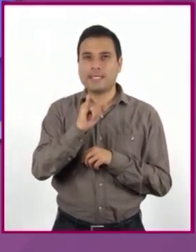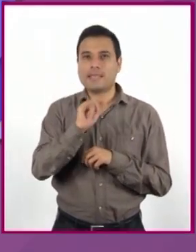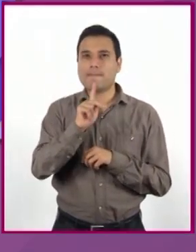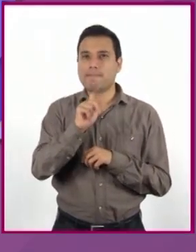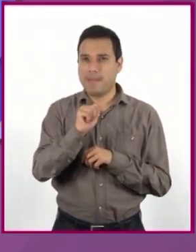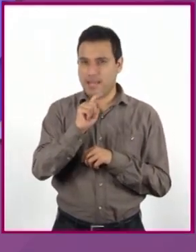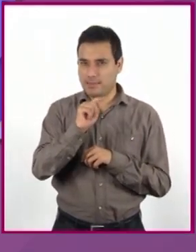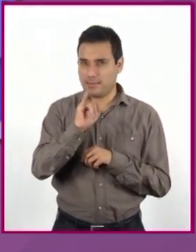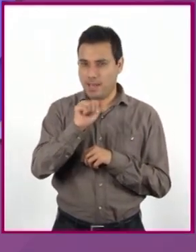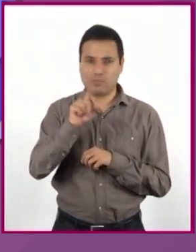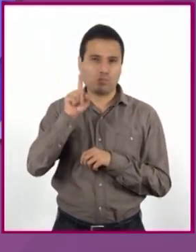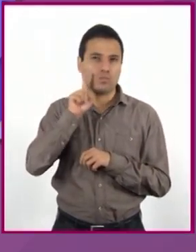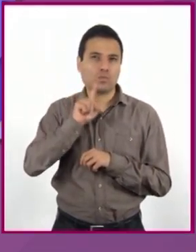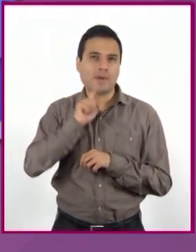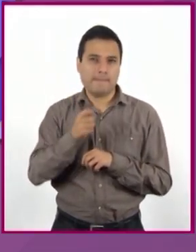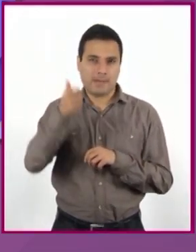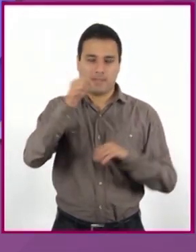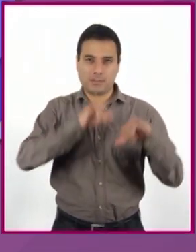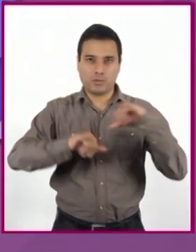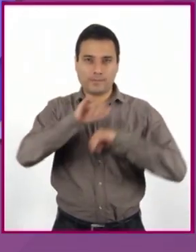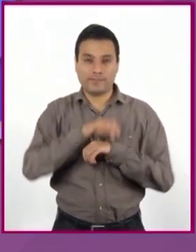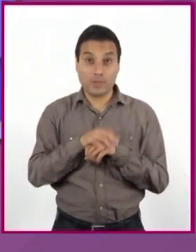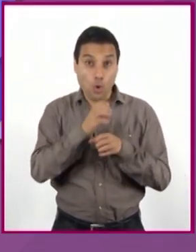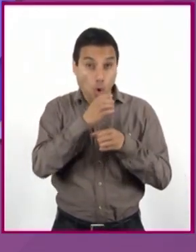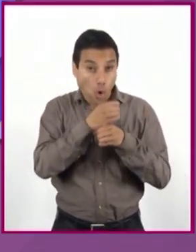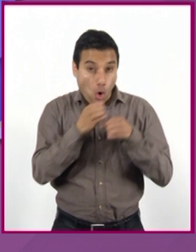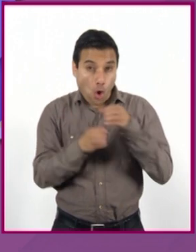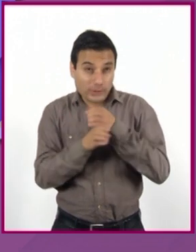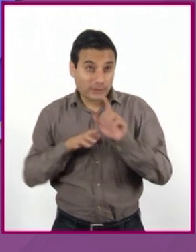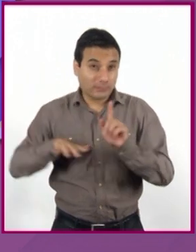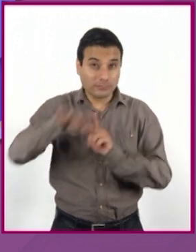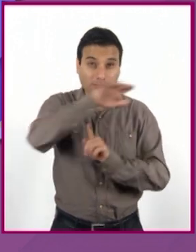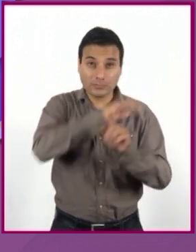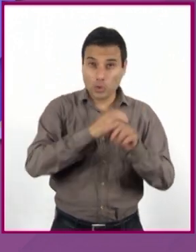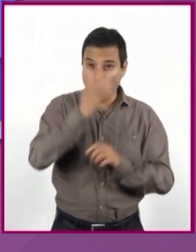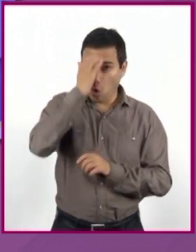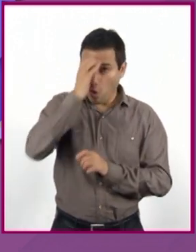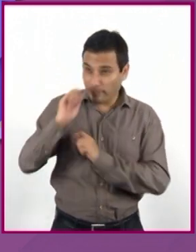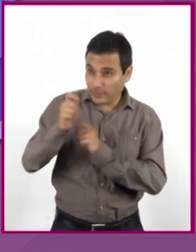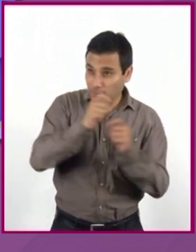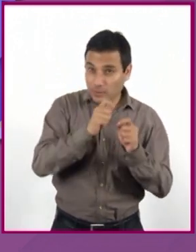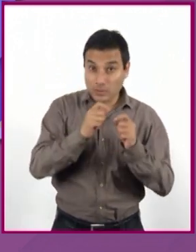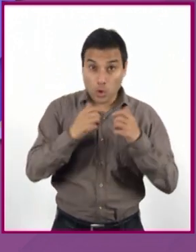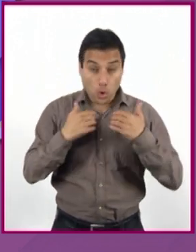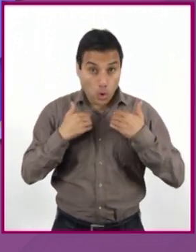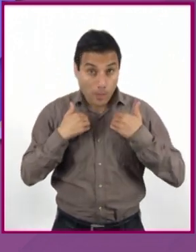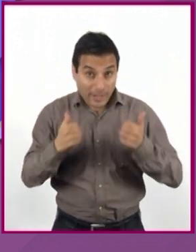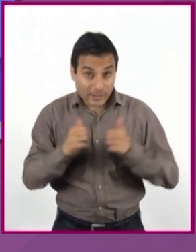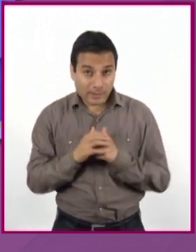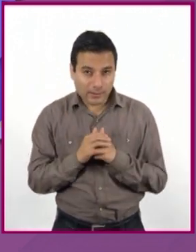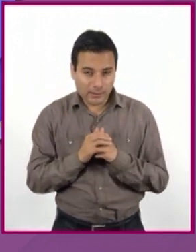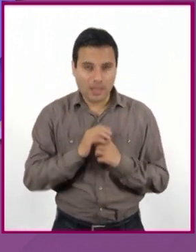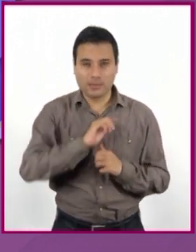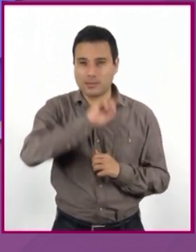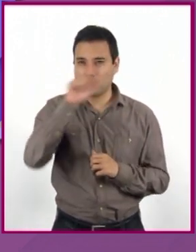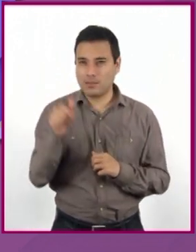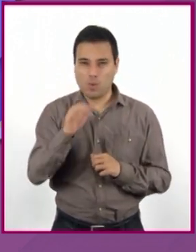científica. Comprender las cosas que nos rodean es la mejor preparación para comprender las cosas que hay más